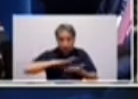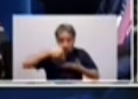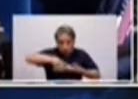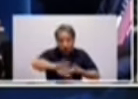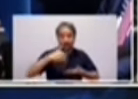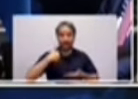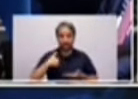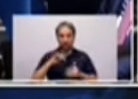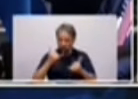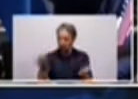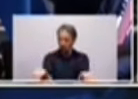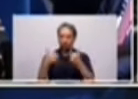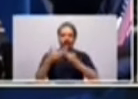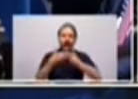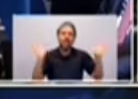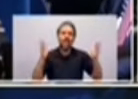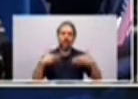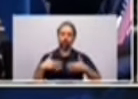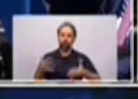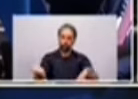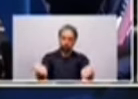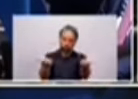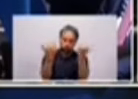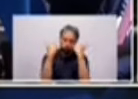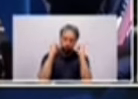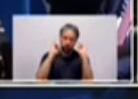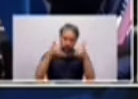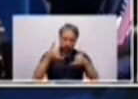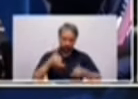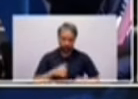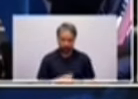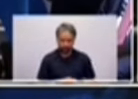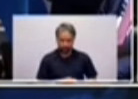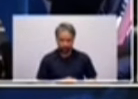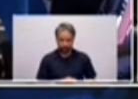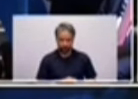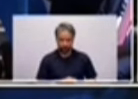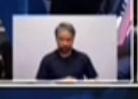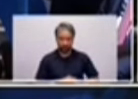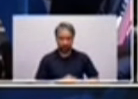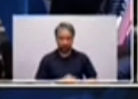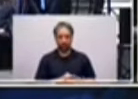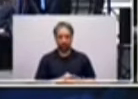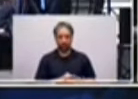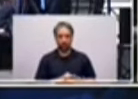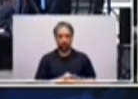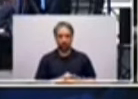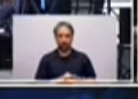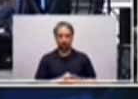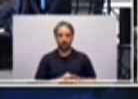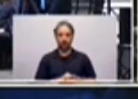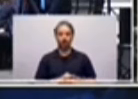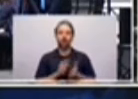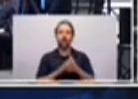obviamente Caputo defiende. Mariano. Me ponía a pensar recién en dónde habrá quedado en el arcón de los recuerdos de la Argentina